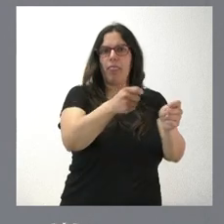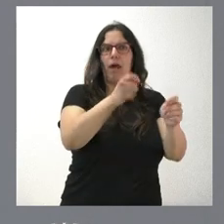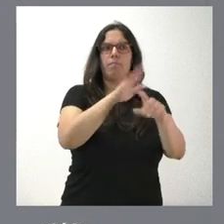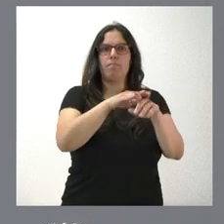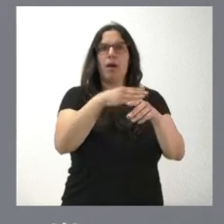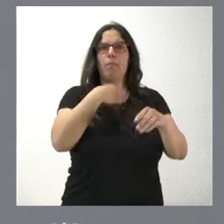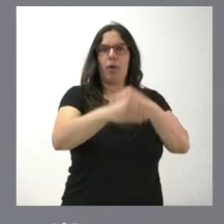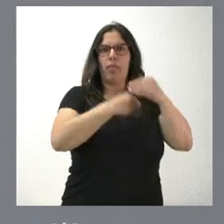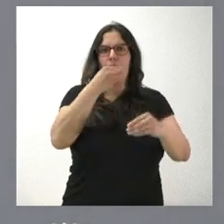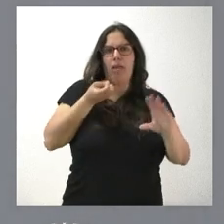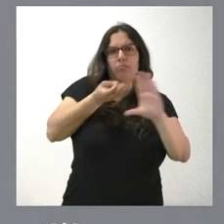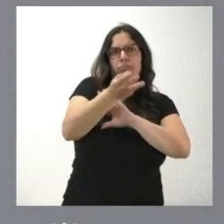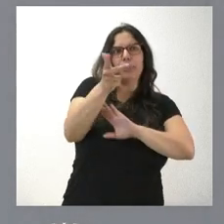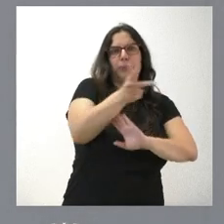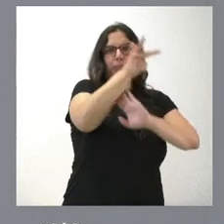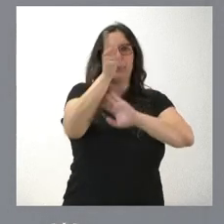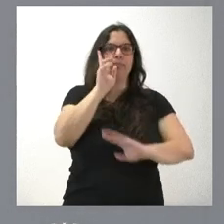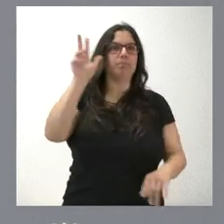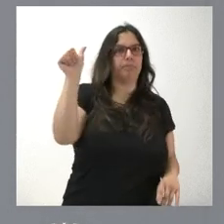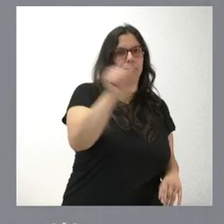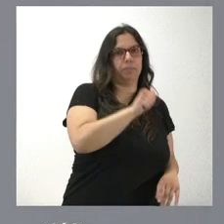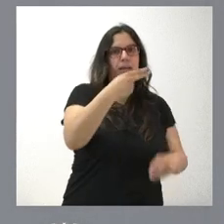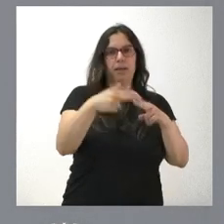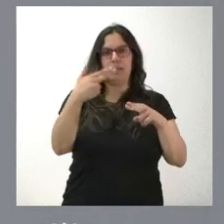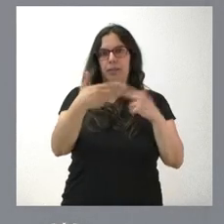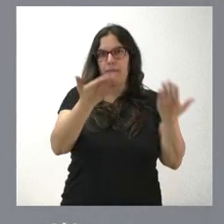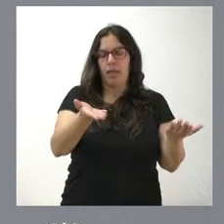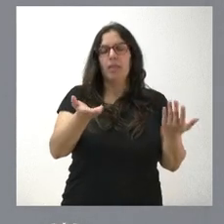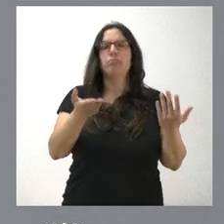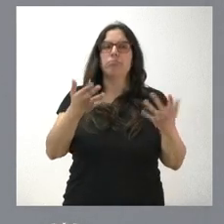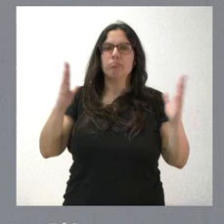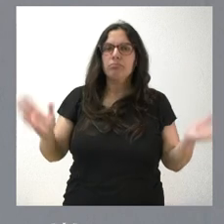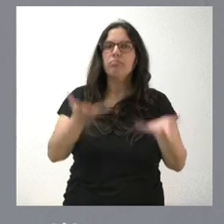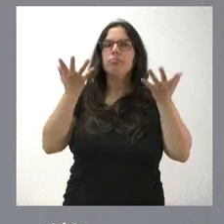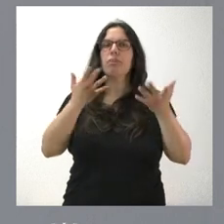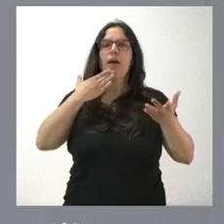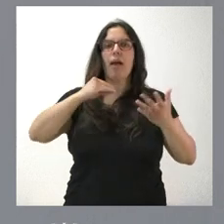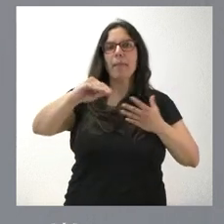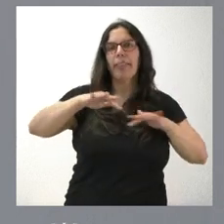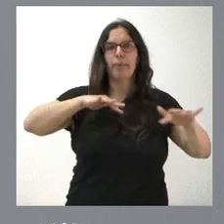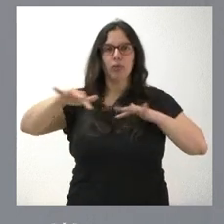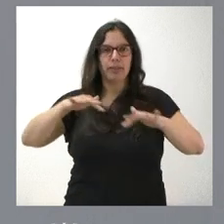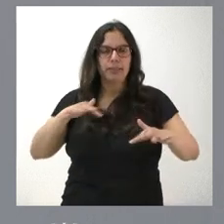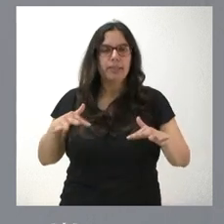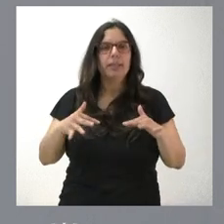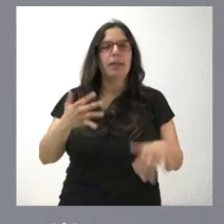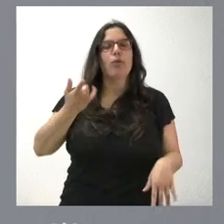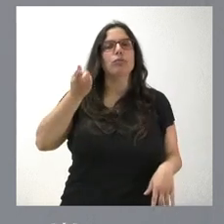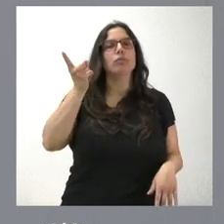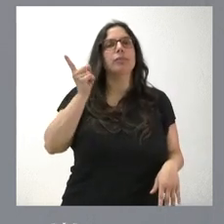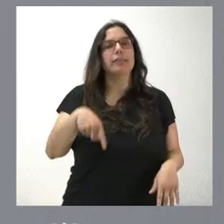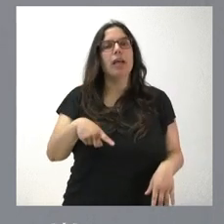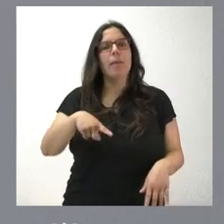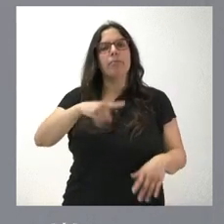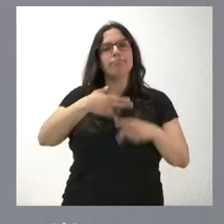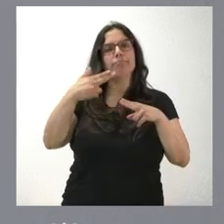referencia para poder llevar a cabo este tipo de actividades y que se favorezca este envejecimiento activo y también la actividad